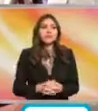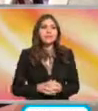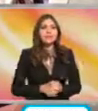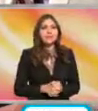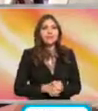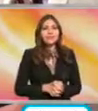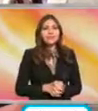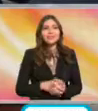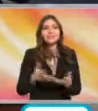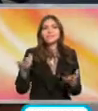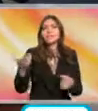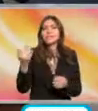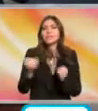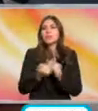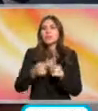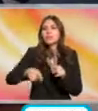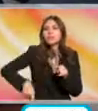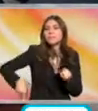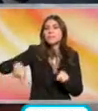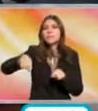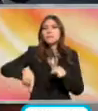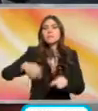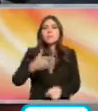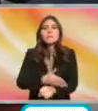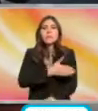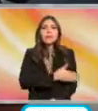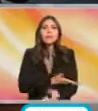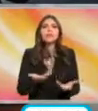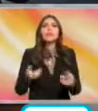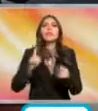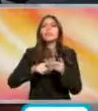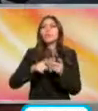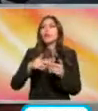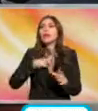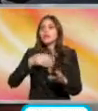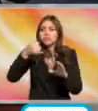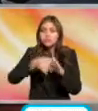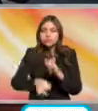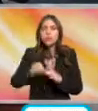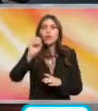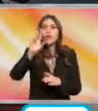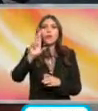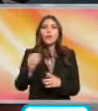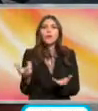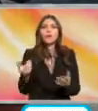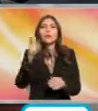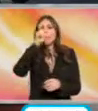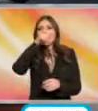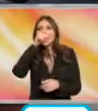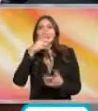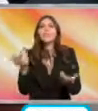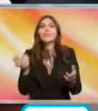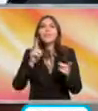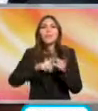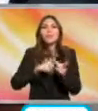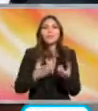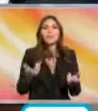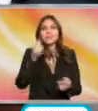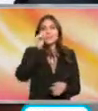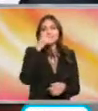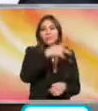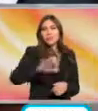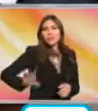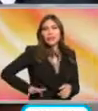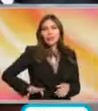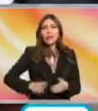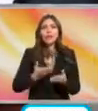Y la pata de palo. Los anteojos. ¿Dónde está el loro? Sí, ¿dónde está el perico? A ver. Bueno, No. al rato les voy a Siempre explicar te todo eso. caracterizas. ¿Qué